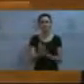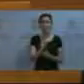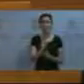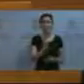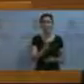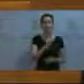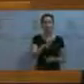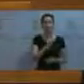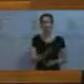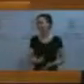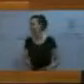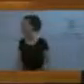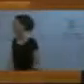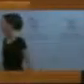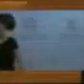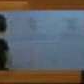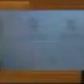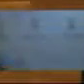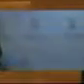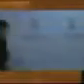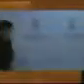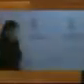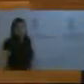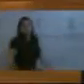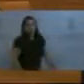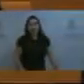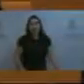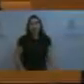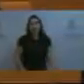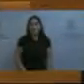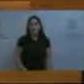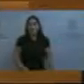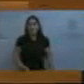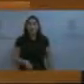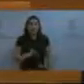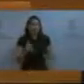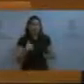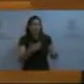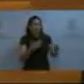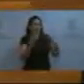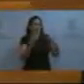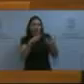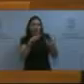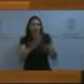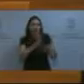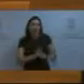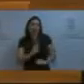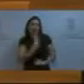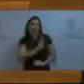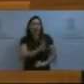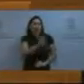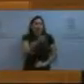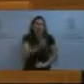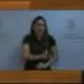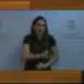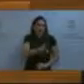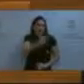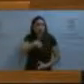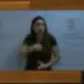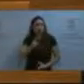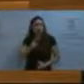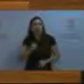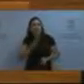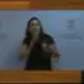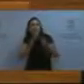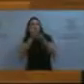ha servido para algo y en ese rendimiento se lo agradezco. Así lo haremos trasladar a los vecinos y usuarios de la